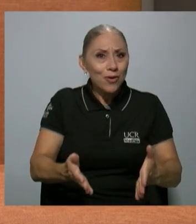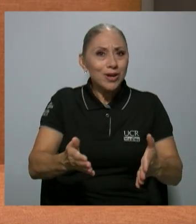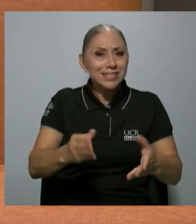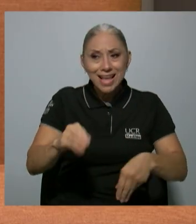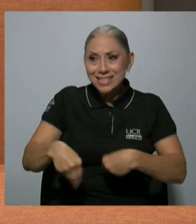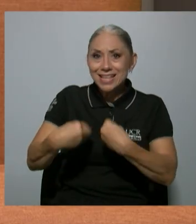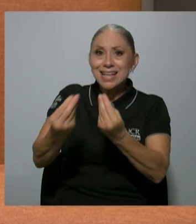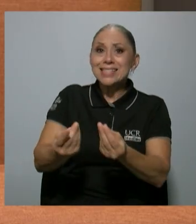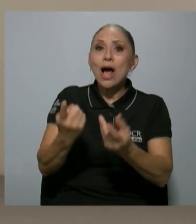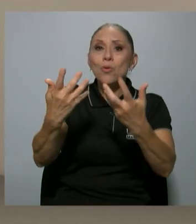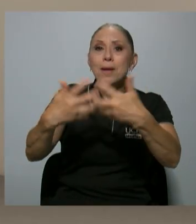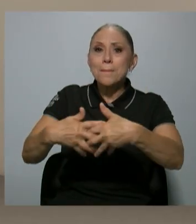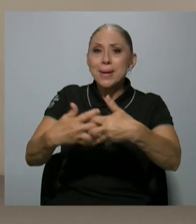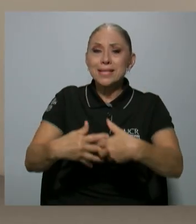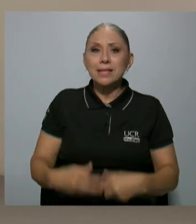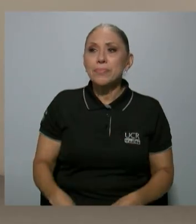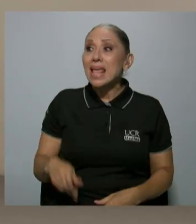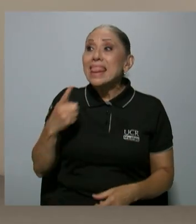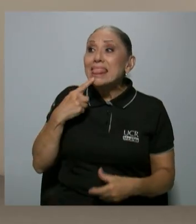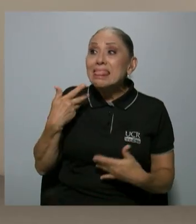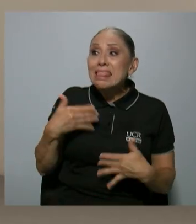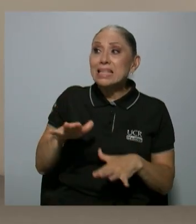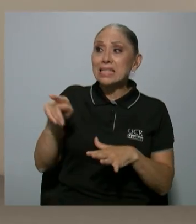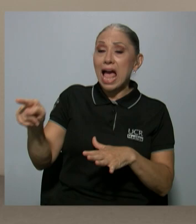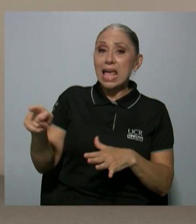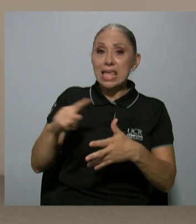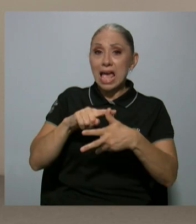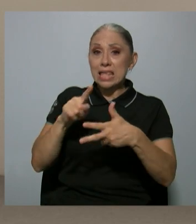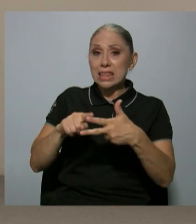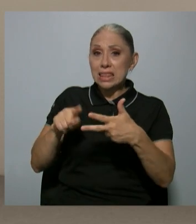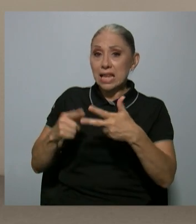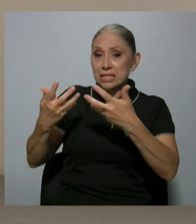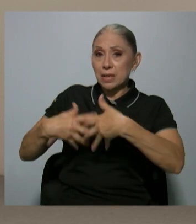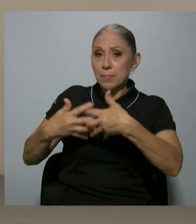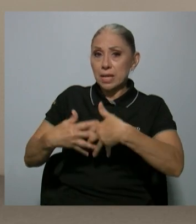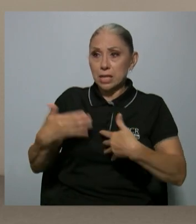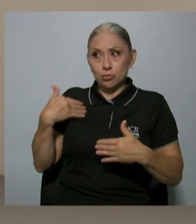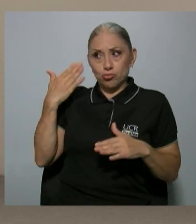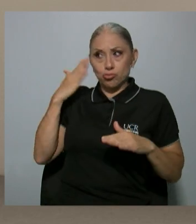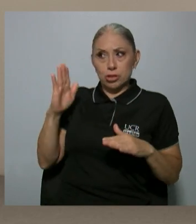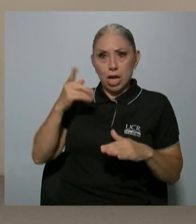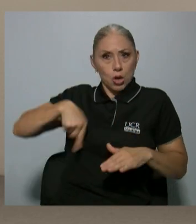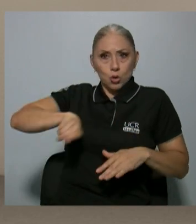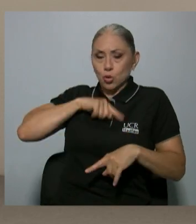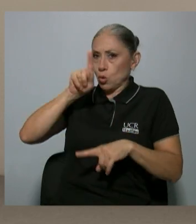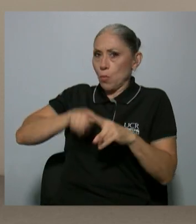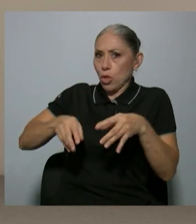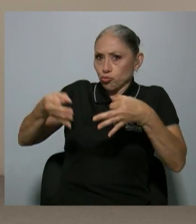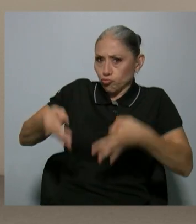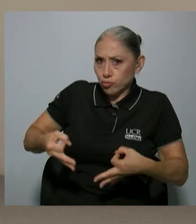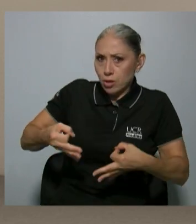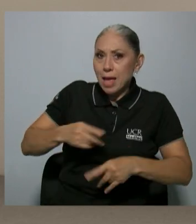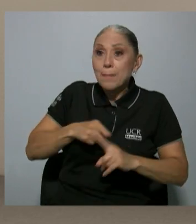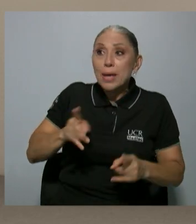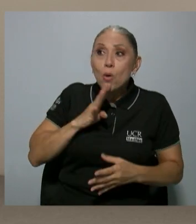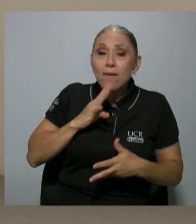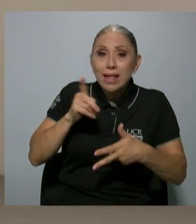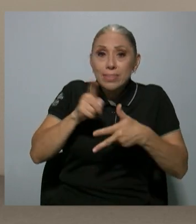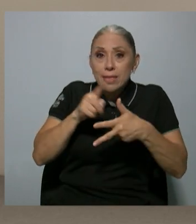Entonces... Ahí dice que 3 empresas, esto lo desconozco, no lo hemos podido confirmar nosotros, pero hablan de 3 empresas